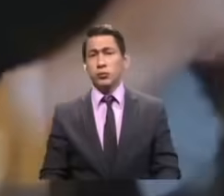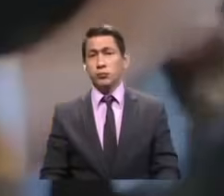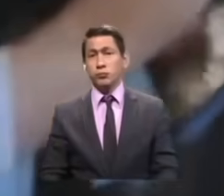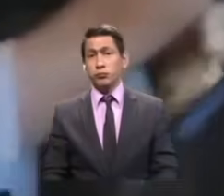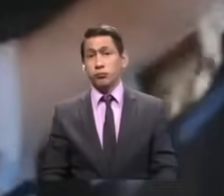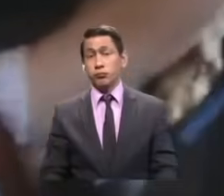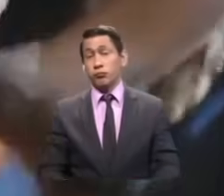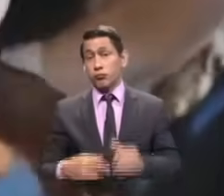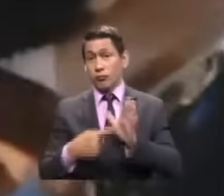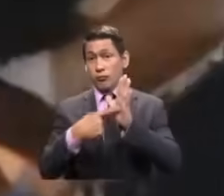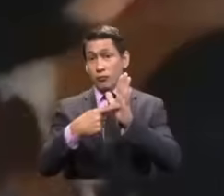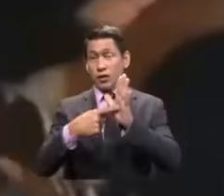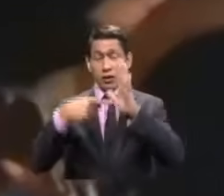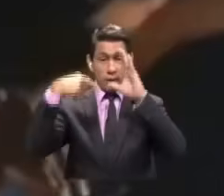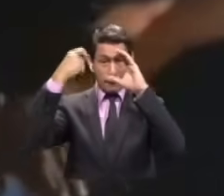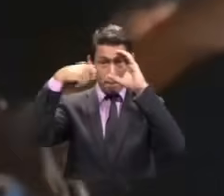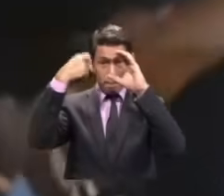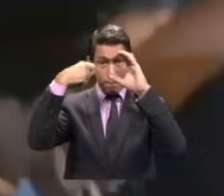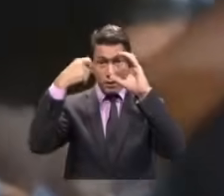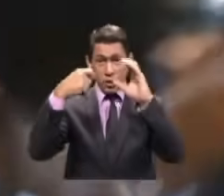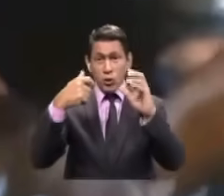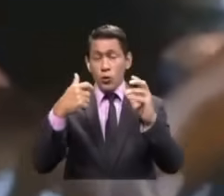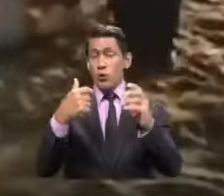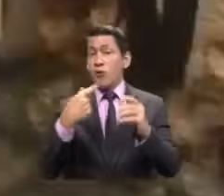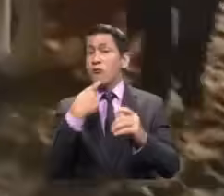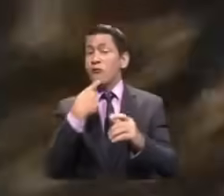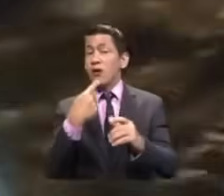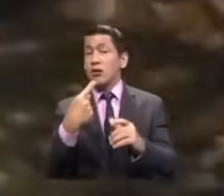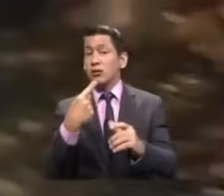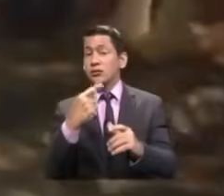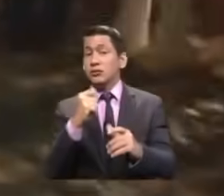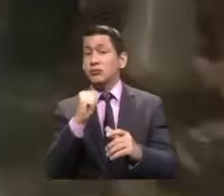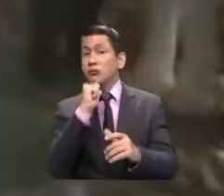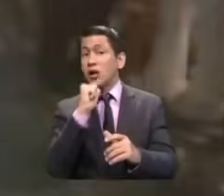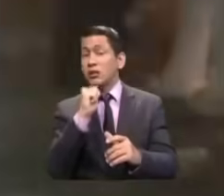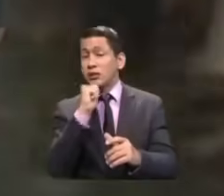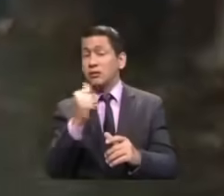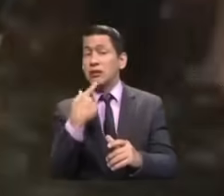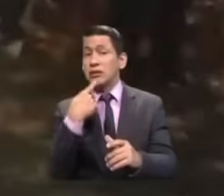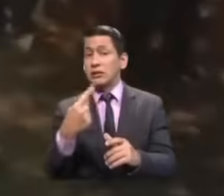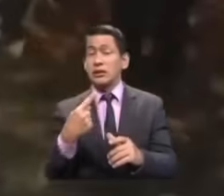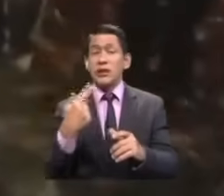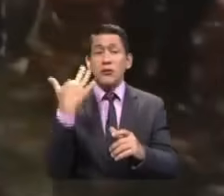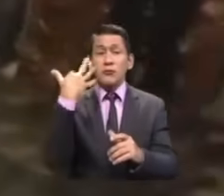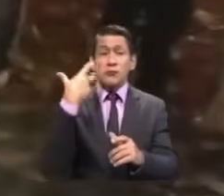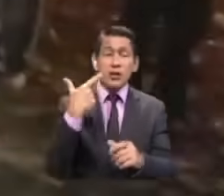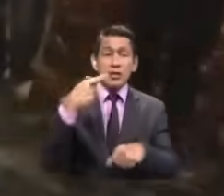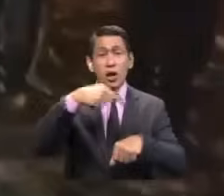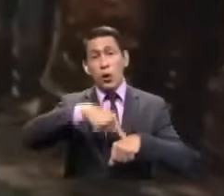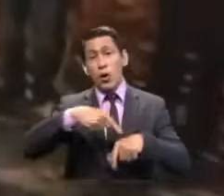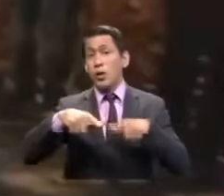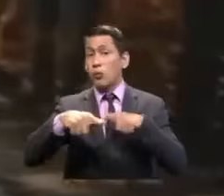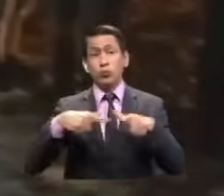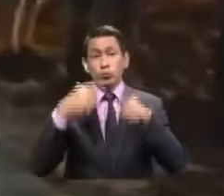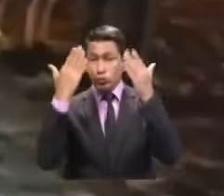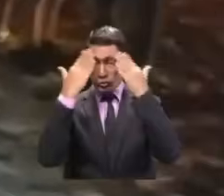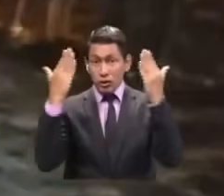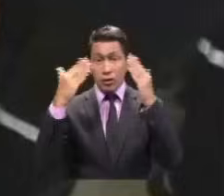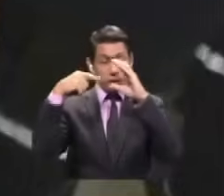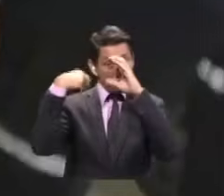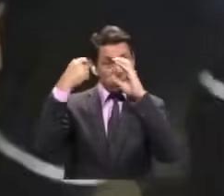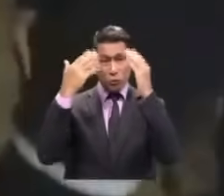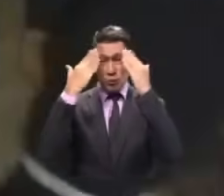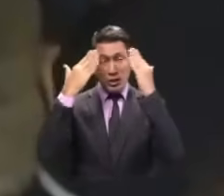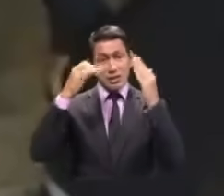videos y no menciona el lugar, la hora, la fecha, todo. Personal municipal fue el primero en llegar al sitio para tomar muestras